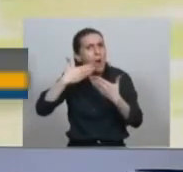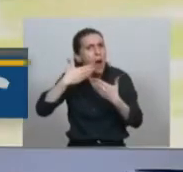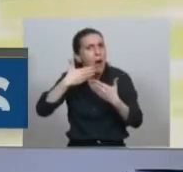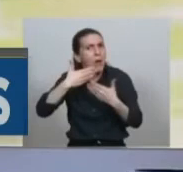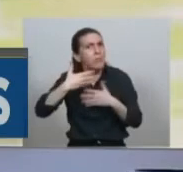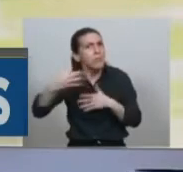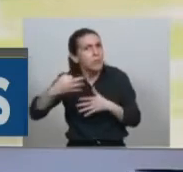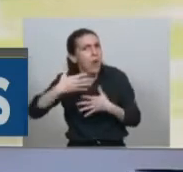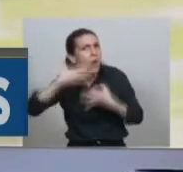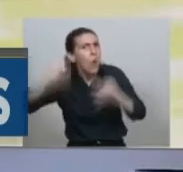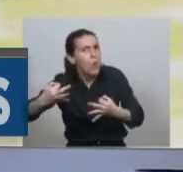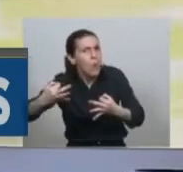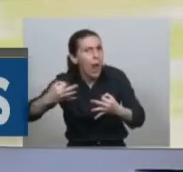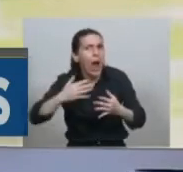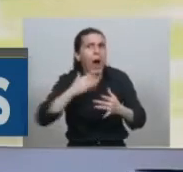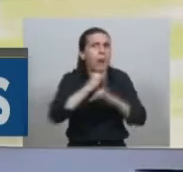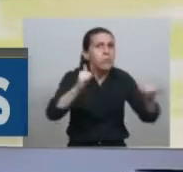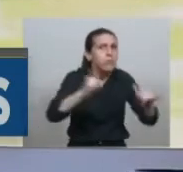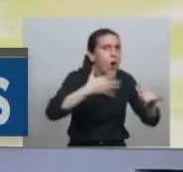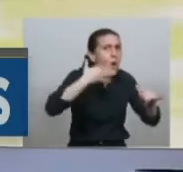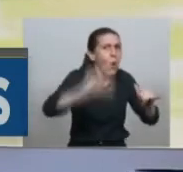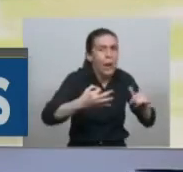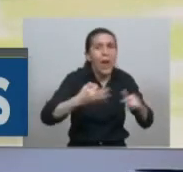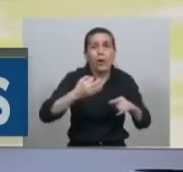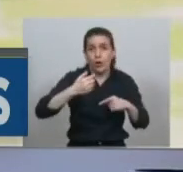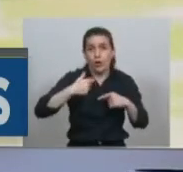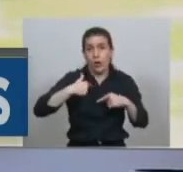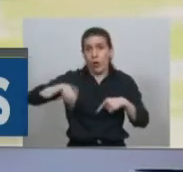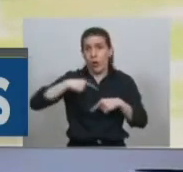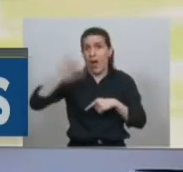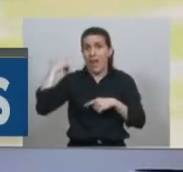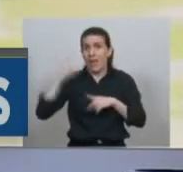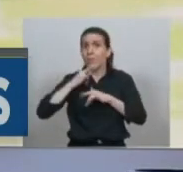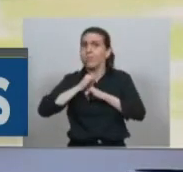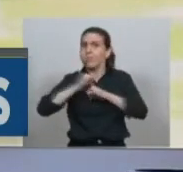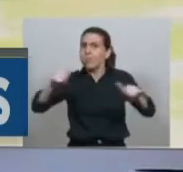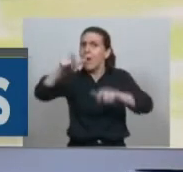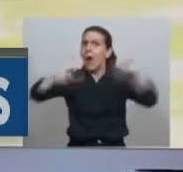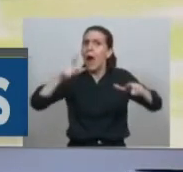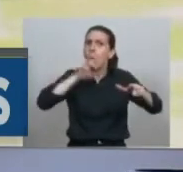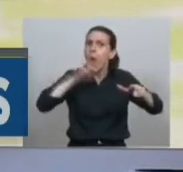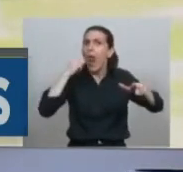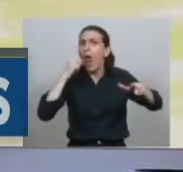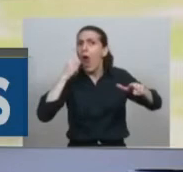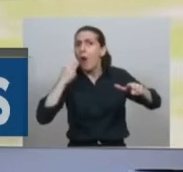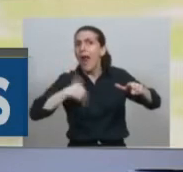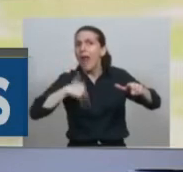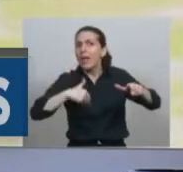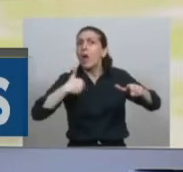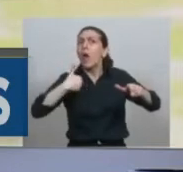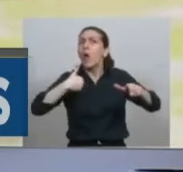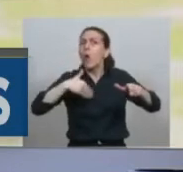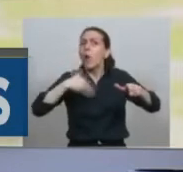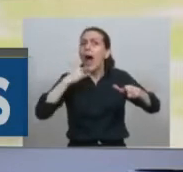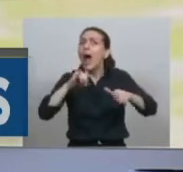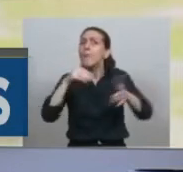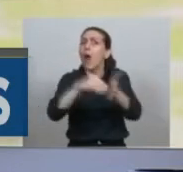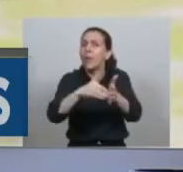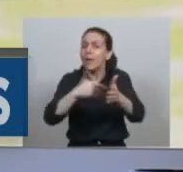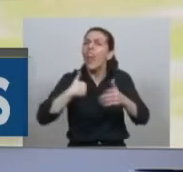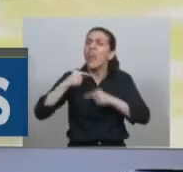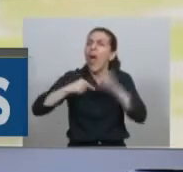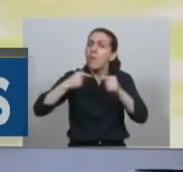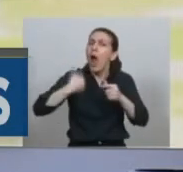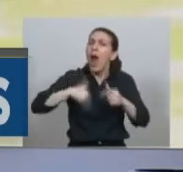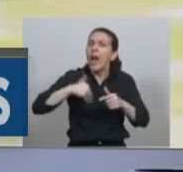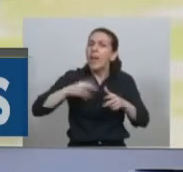El gobierno confirmó el acuerdo con bonistas. El presidente Alberto Fernández aseguró que se resolvió una deuda imposible en medio de